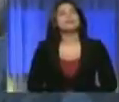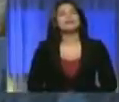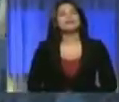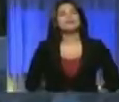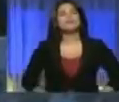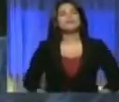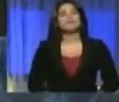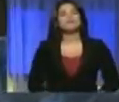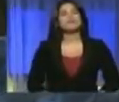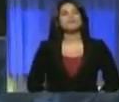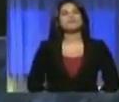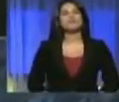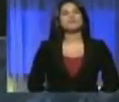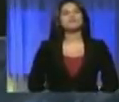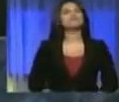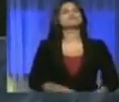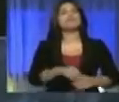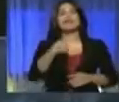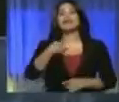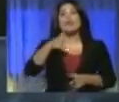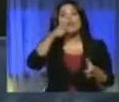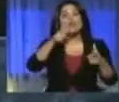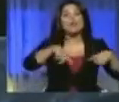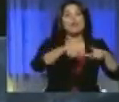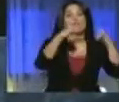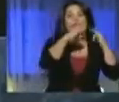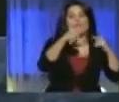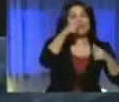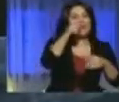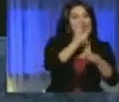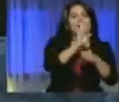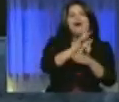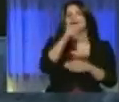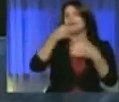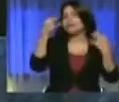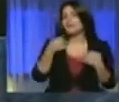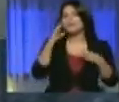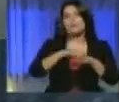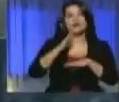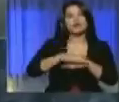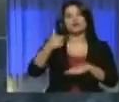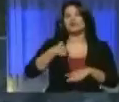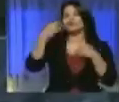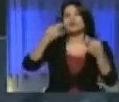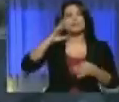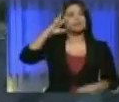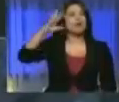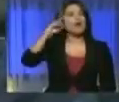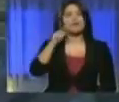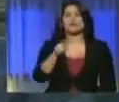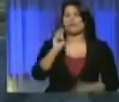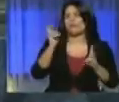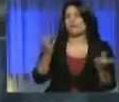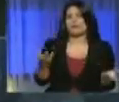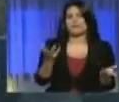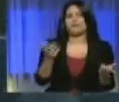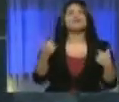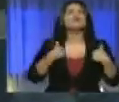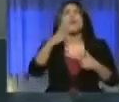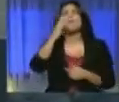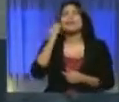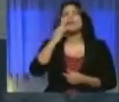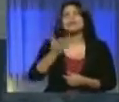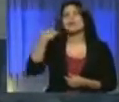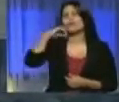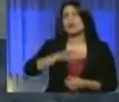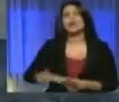Cuadrante de seguridad. Porque yo siempre he soñado con eso. Porque nosotros venimos de la calle, de caminar. Y yo tenía que agarrar